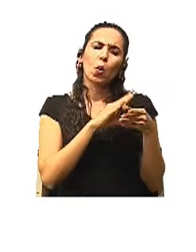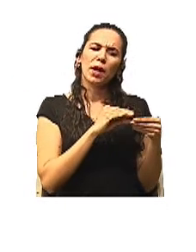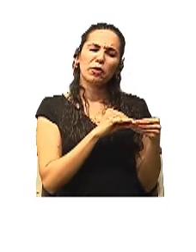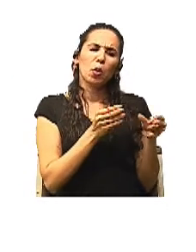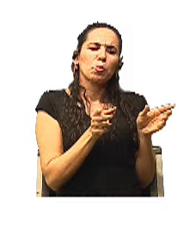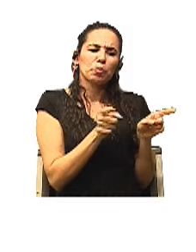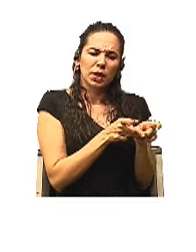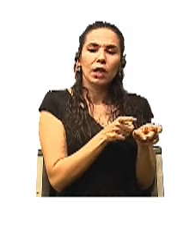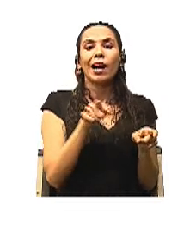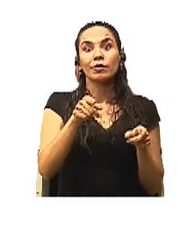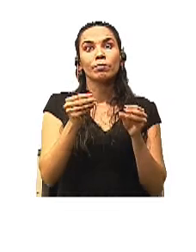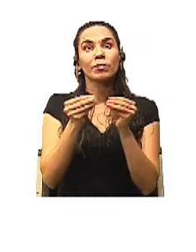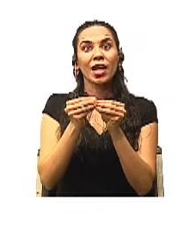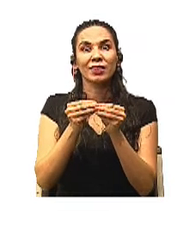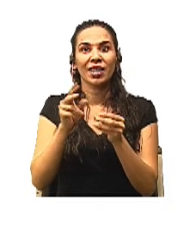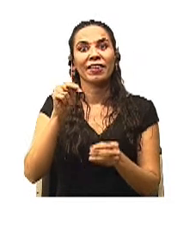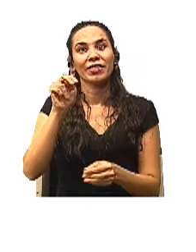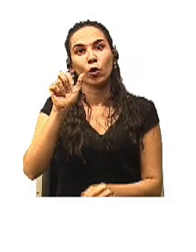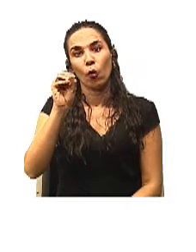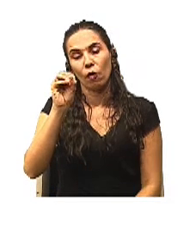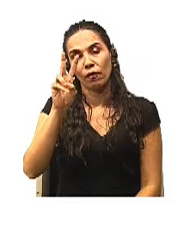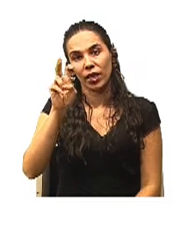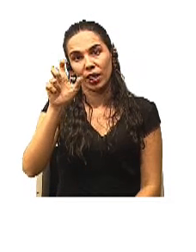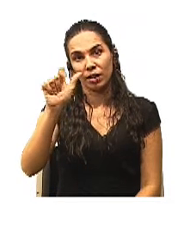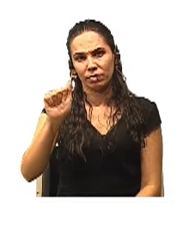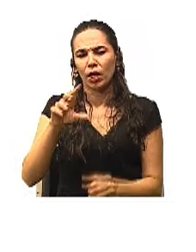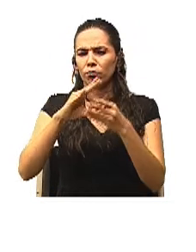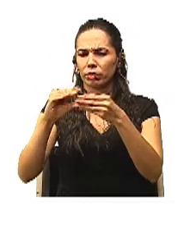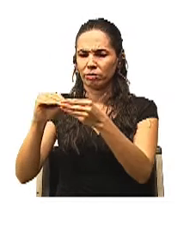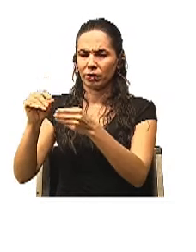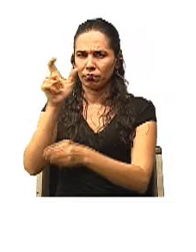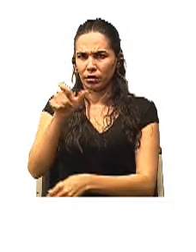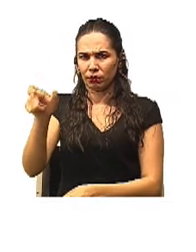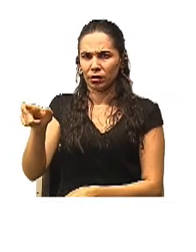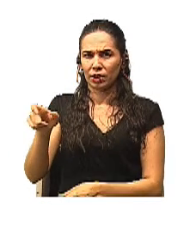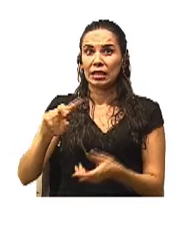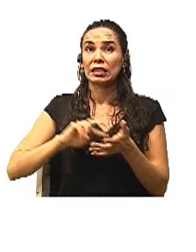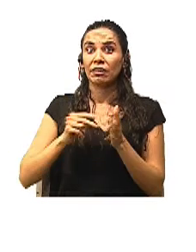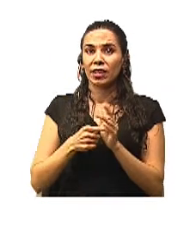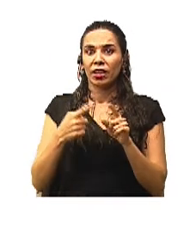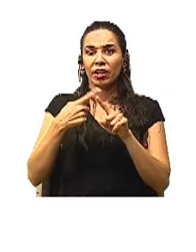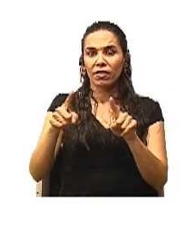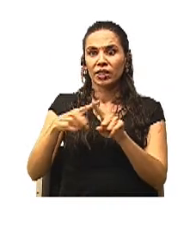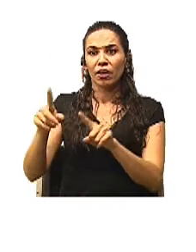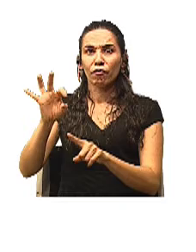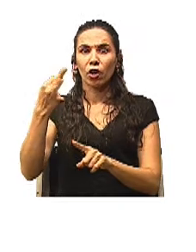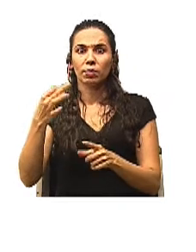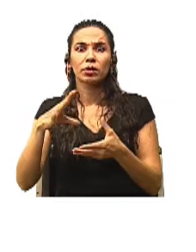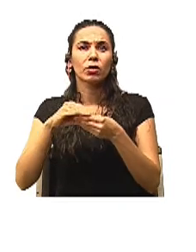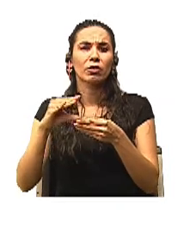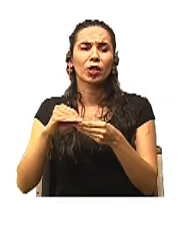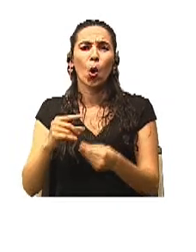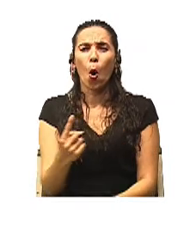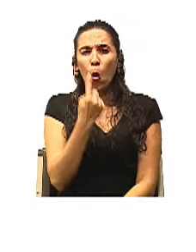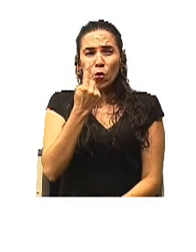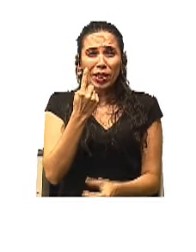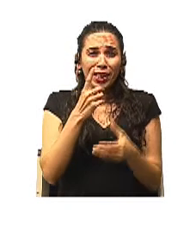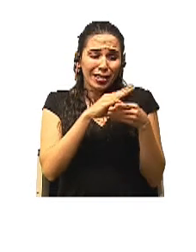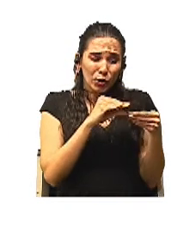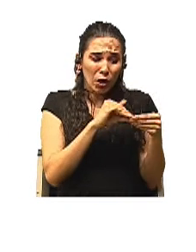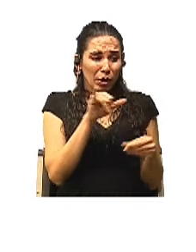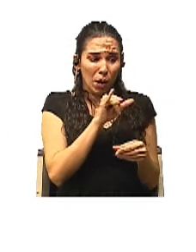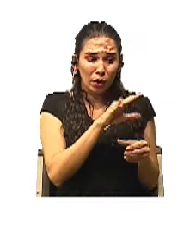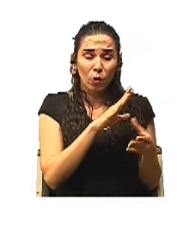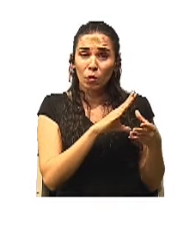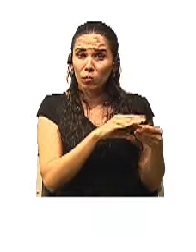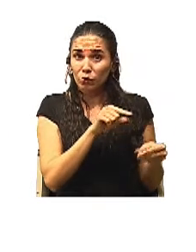También contiene planos narrativos, es decir, que no hay una única historia como en el cuento, sino que hay varias historias detrás